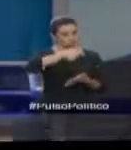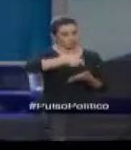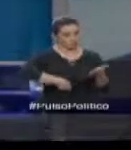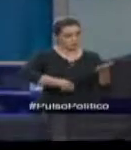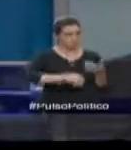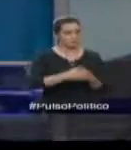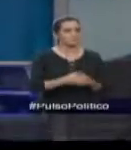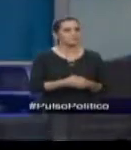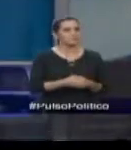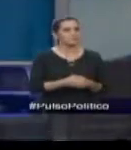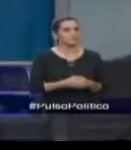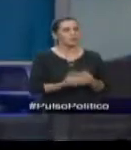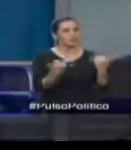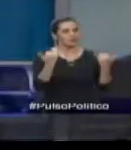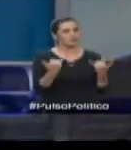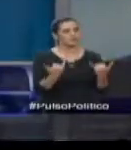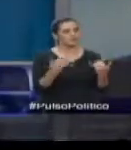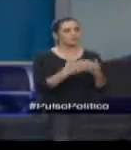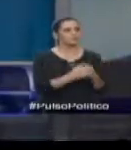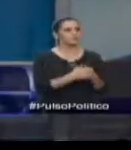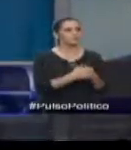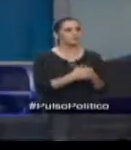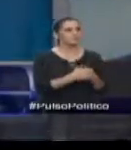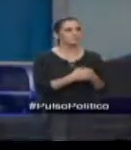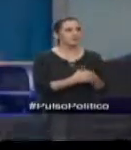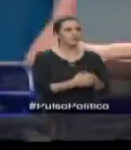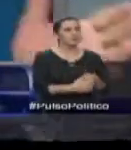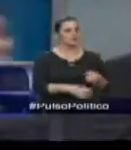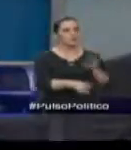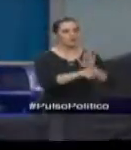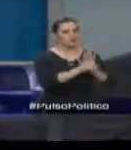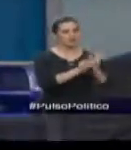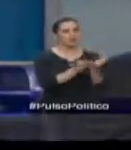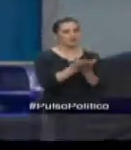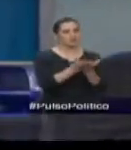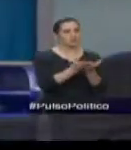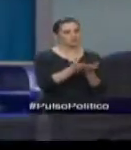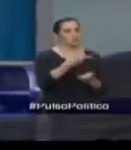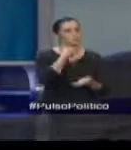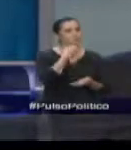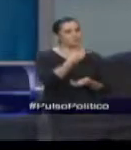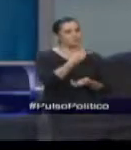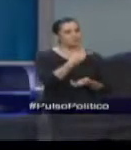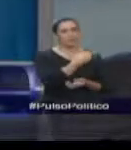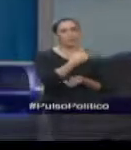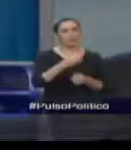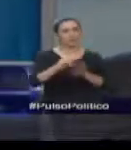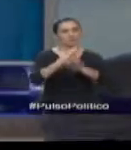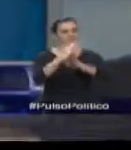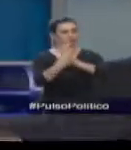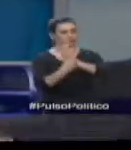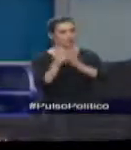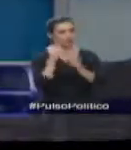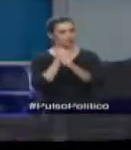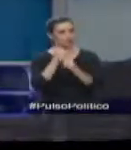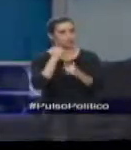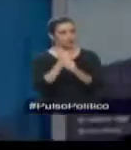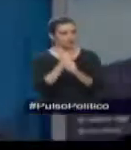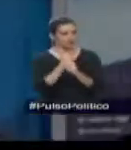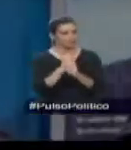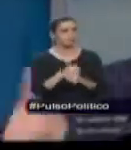en este momento la denominada rosca que es la ley de los servidores públicos como el código de trabajo para los denominados